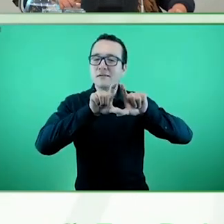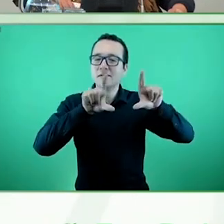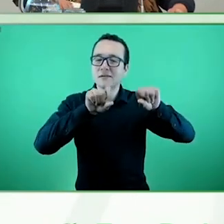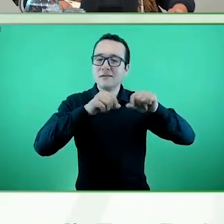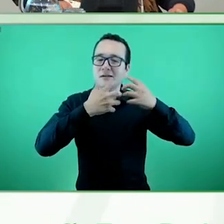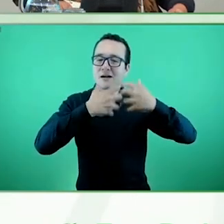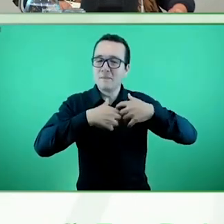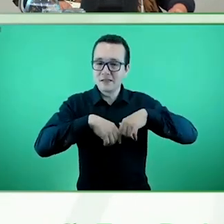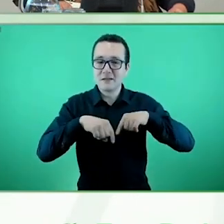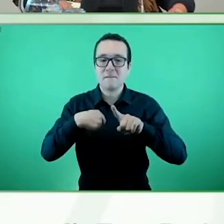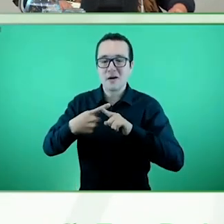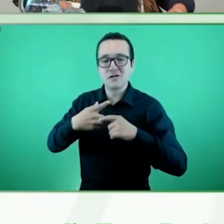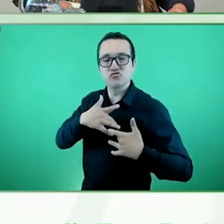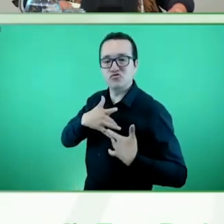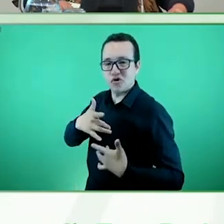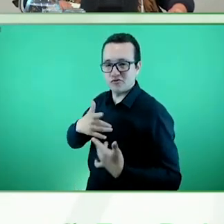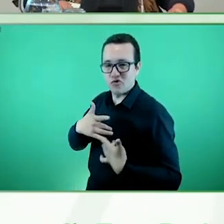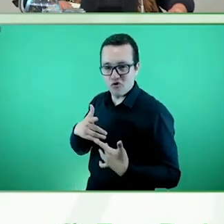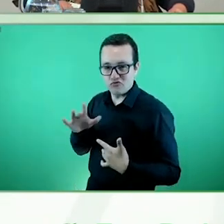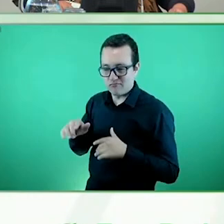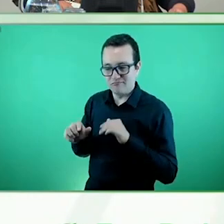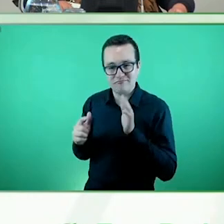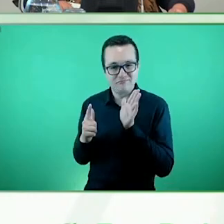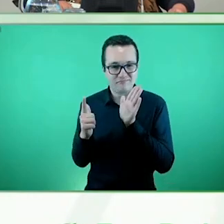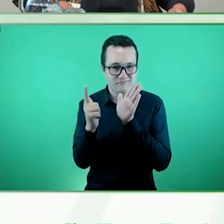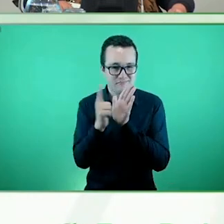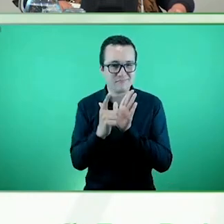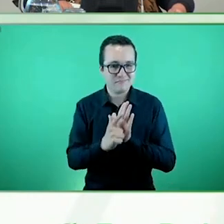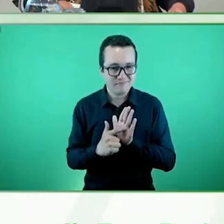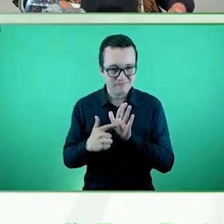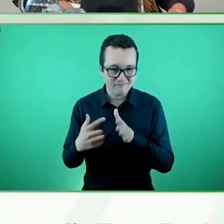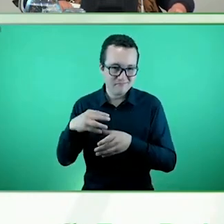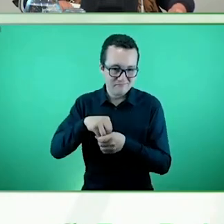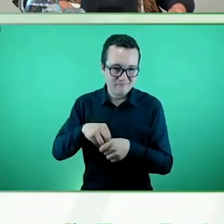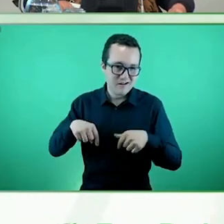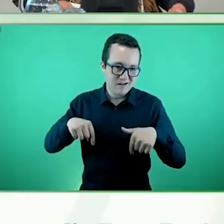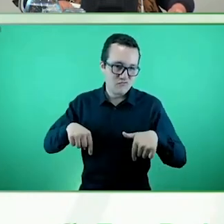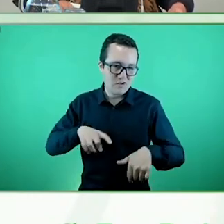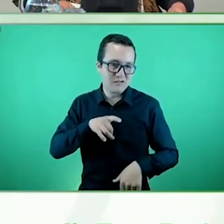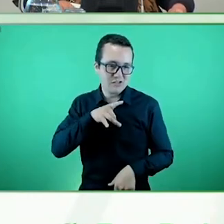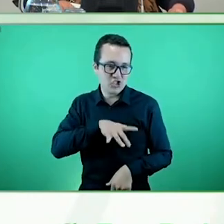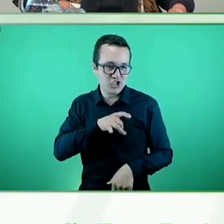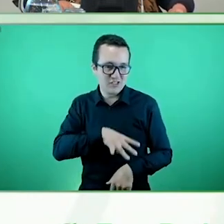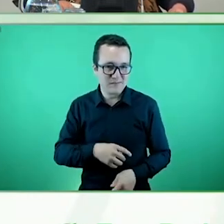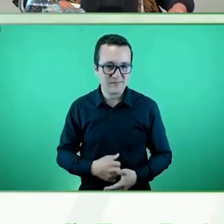las leyes que actualmente se rigen en Chile.